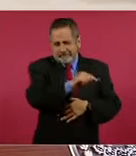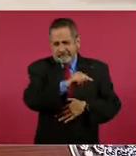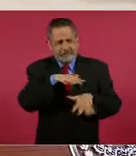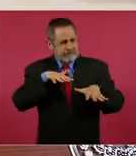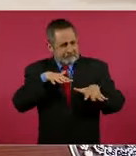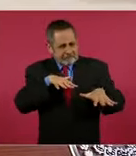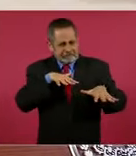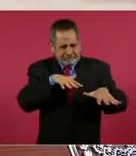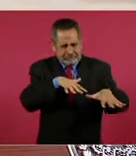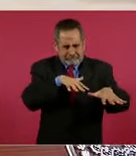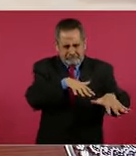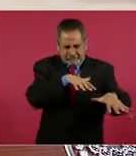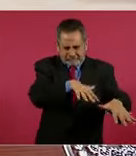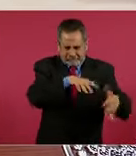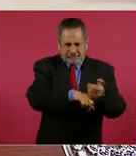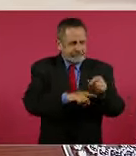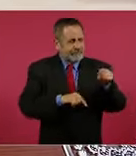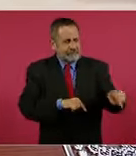gasolineras o gasolinerías,